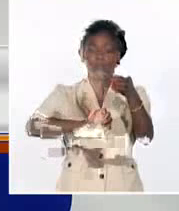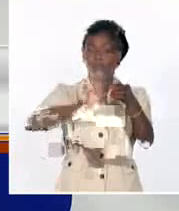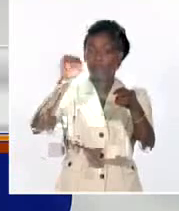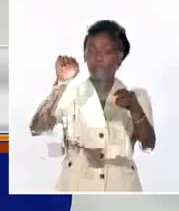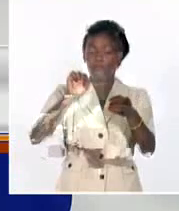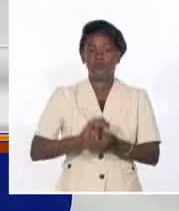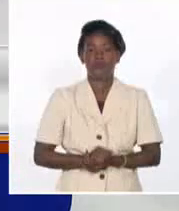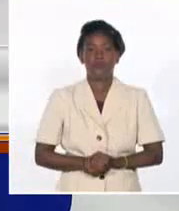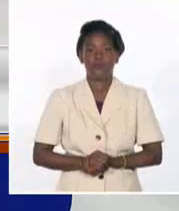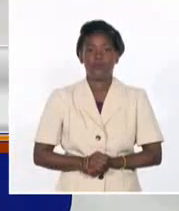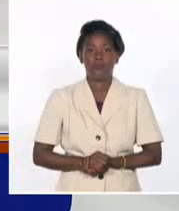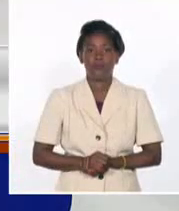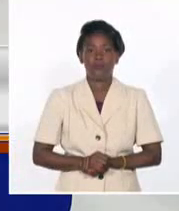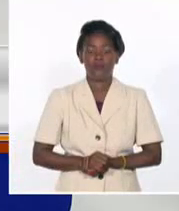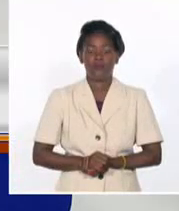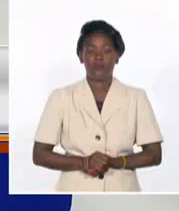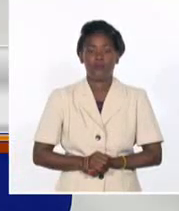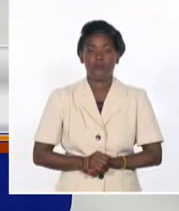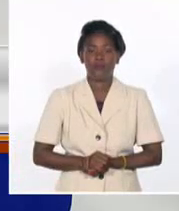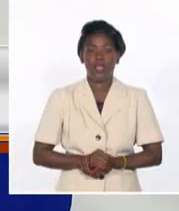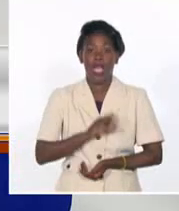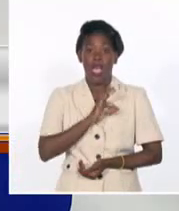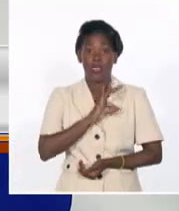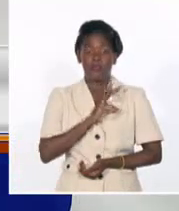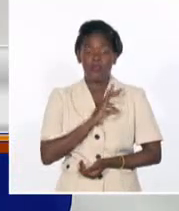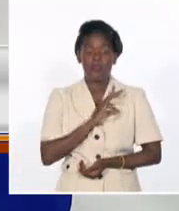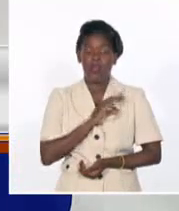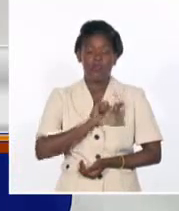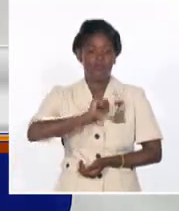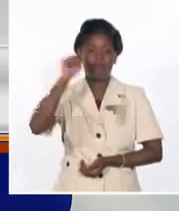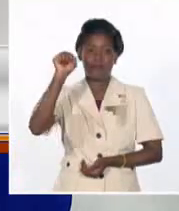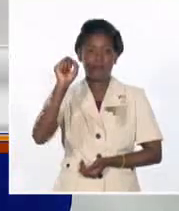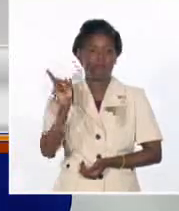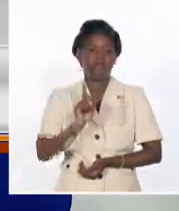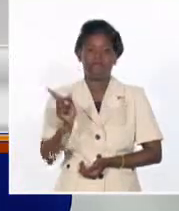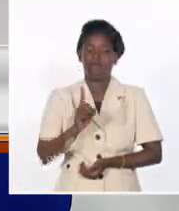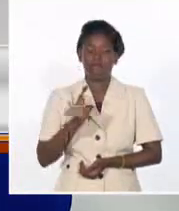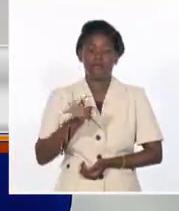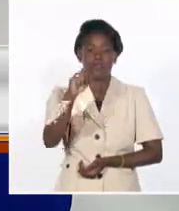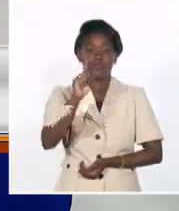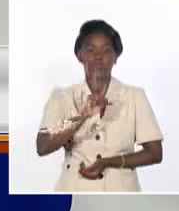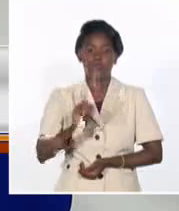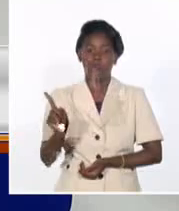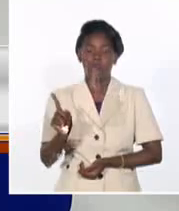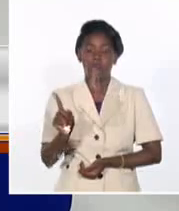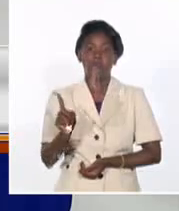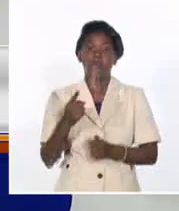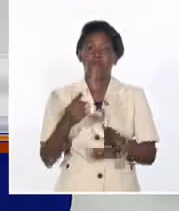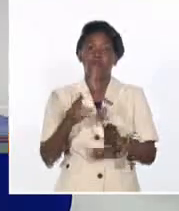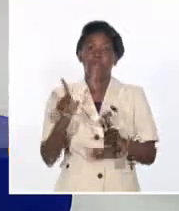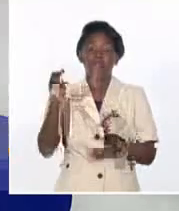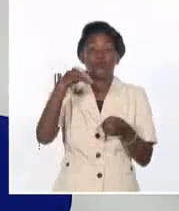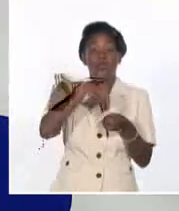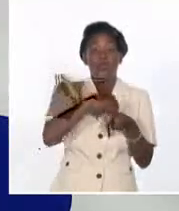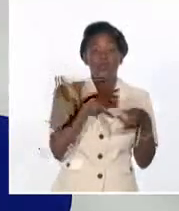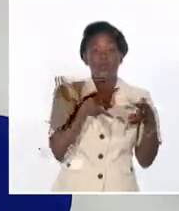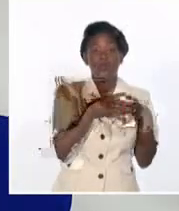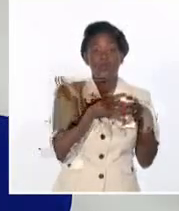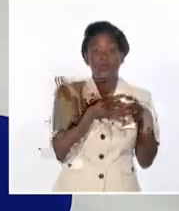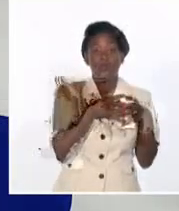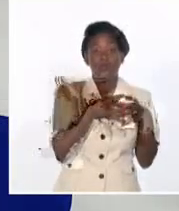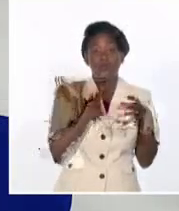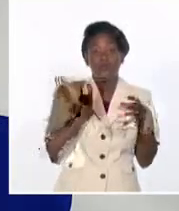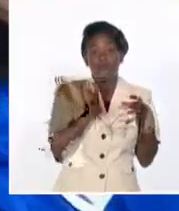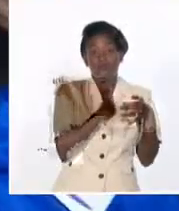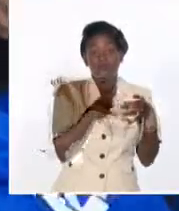no clasifica para el Mundial y al no clasificar para el Mundial está dentro de este evento, está en el grupo de Cuba,